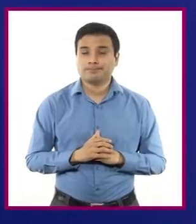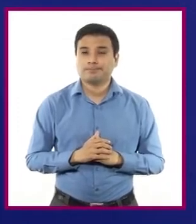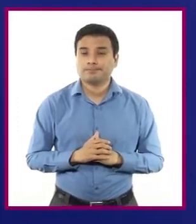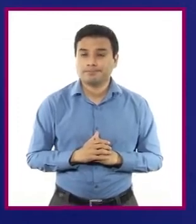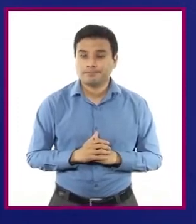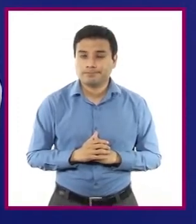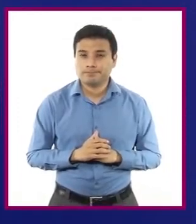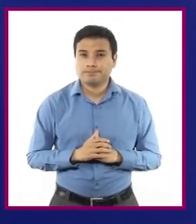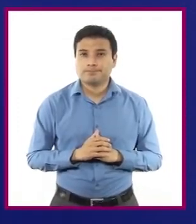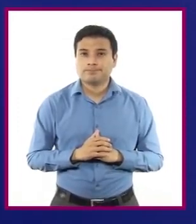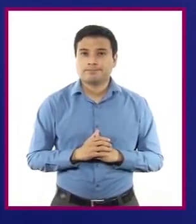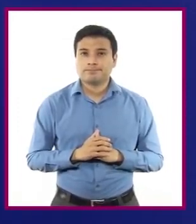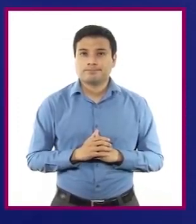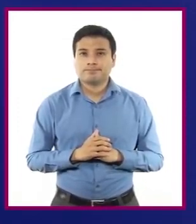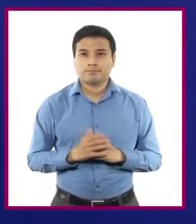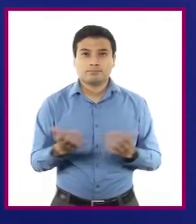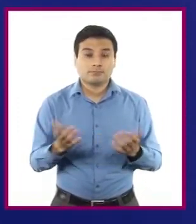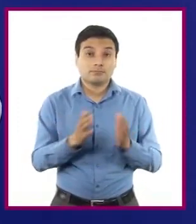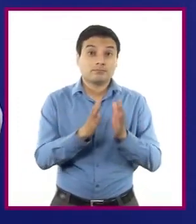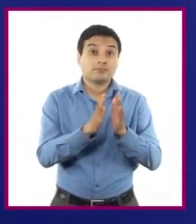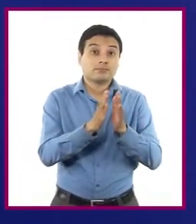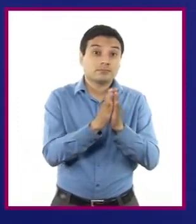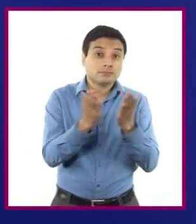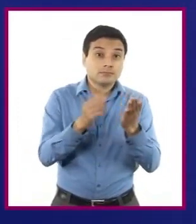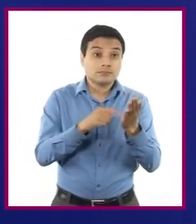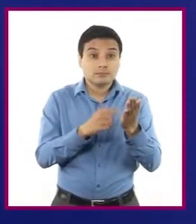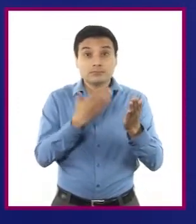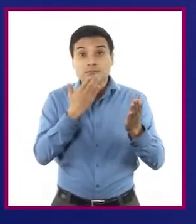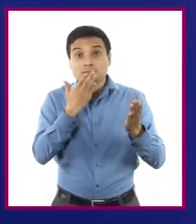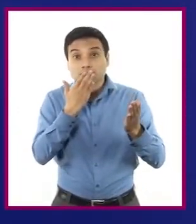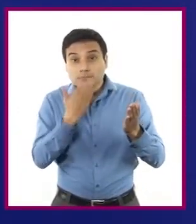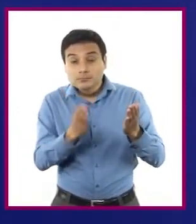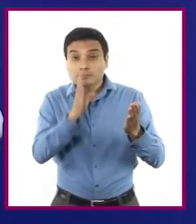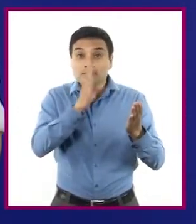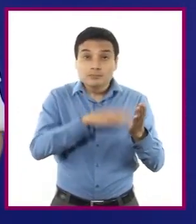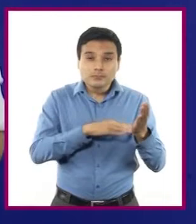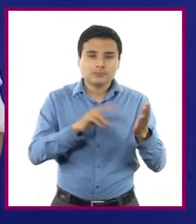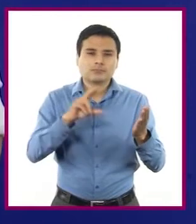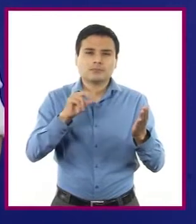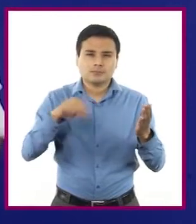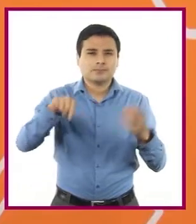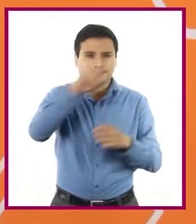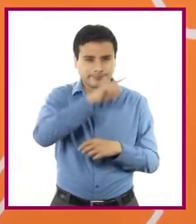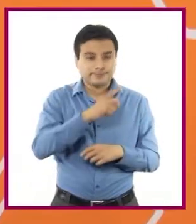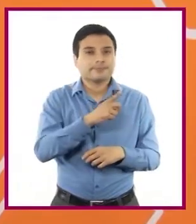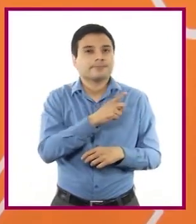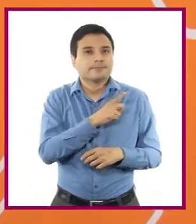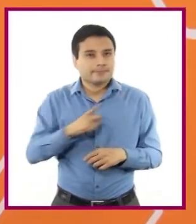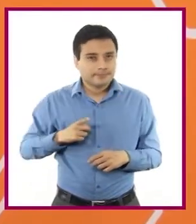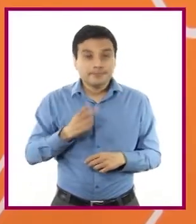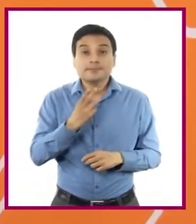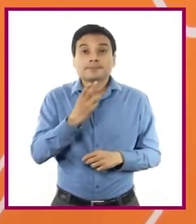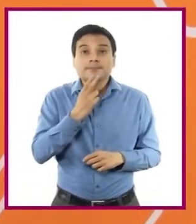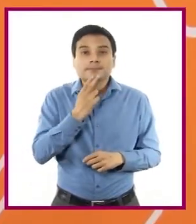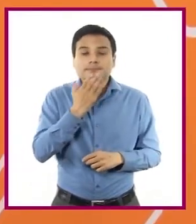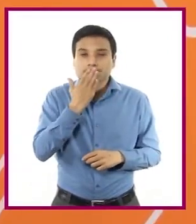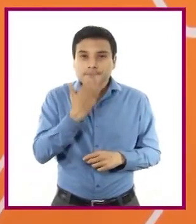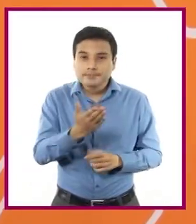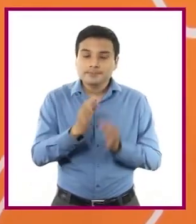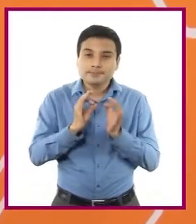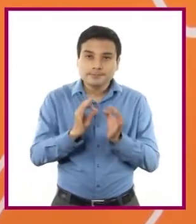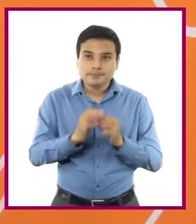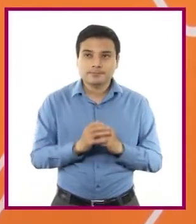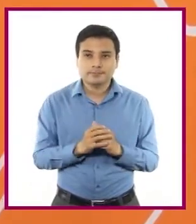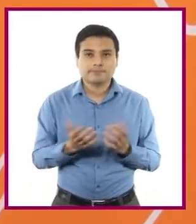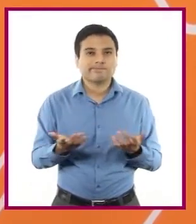trata solo de negar o afirmar información, sino de saber utilizarla. ¿Podría servirnos